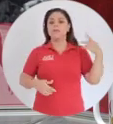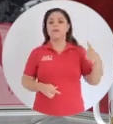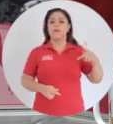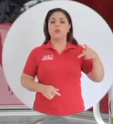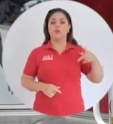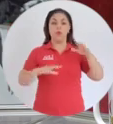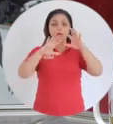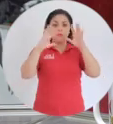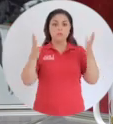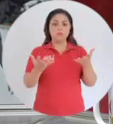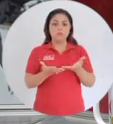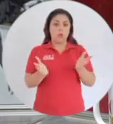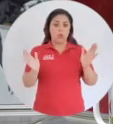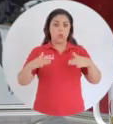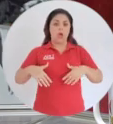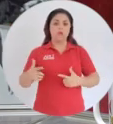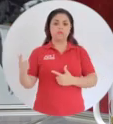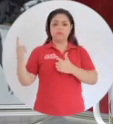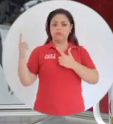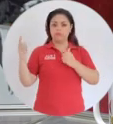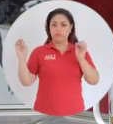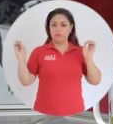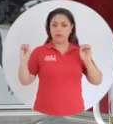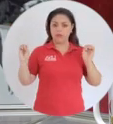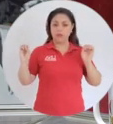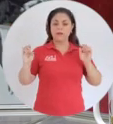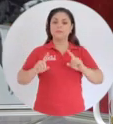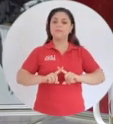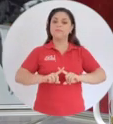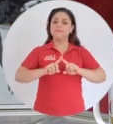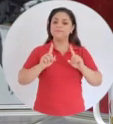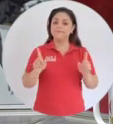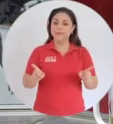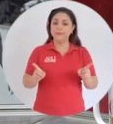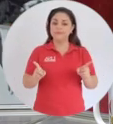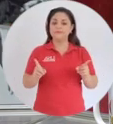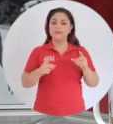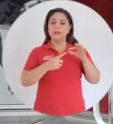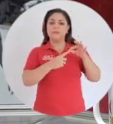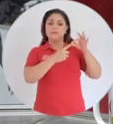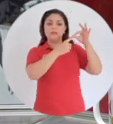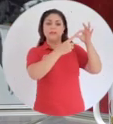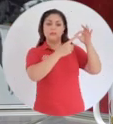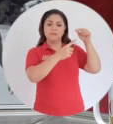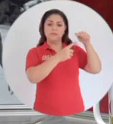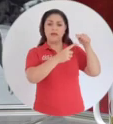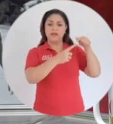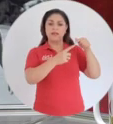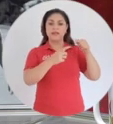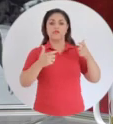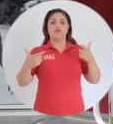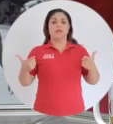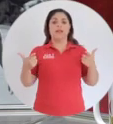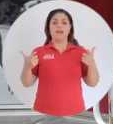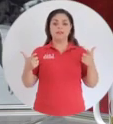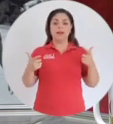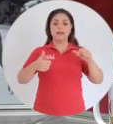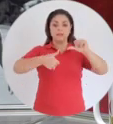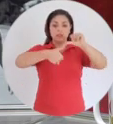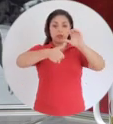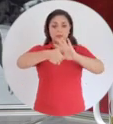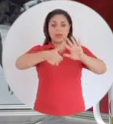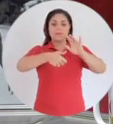en donde no hay un conflicto armado. No obstante, la principal riqueza de Centroamérica es su gente, y